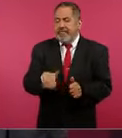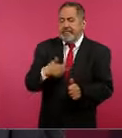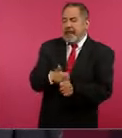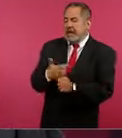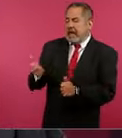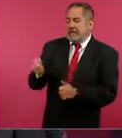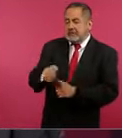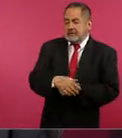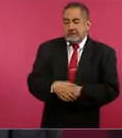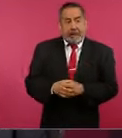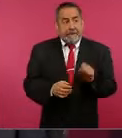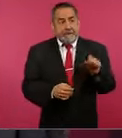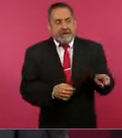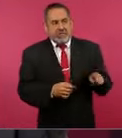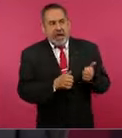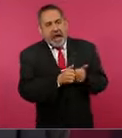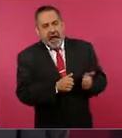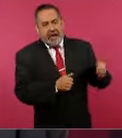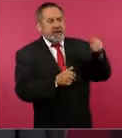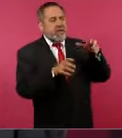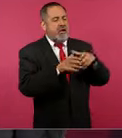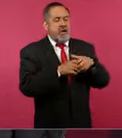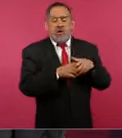Lo ponían los de arriba. ¿Y para qué?